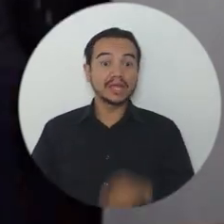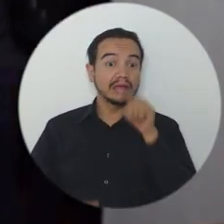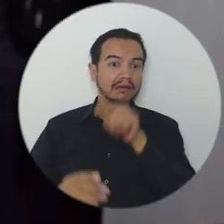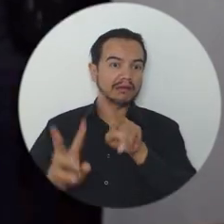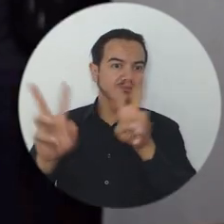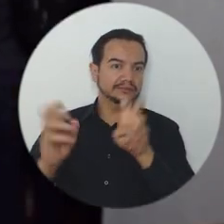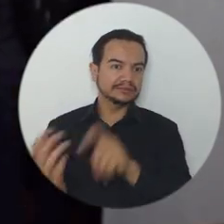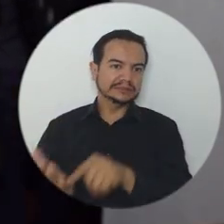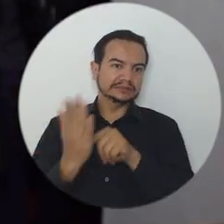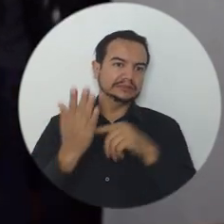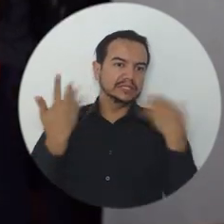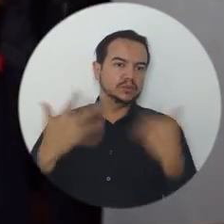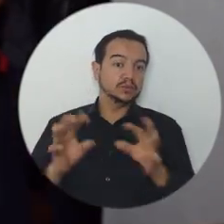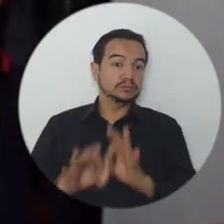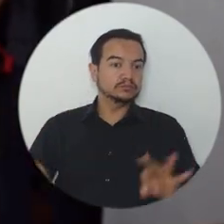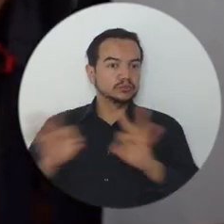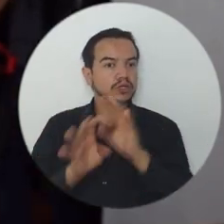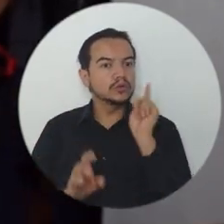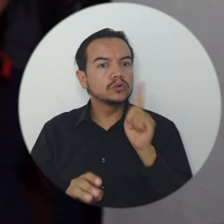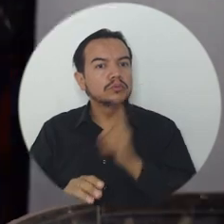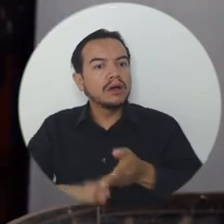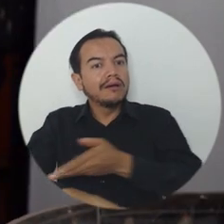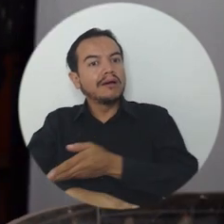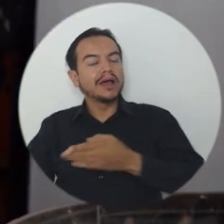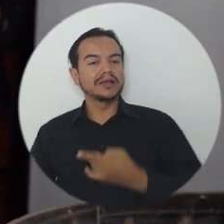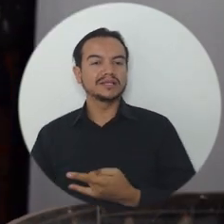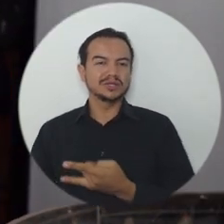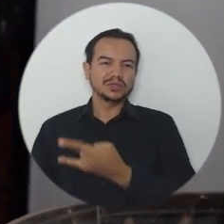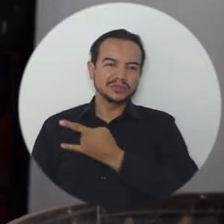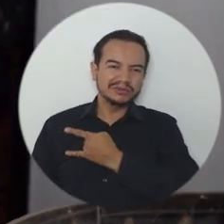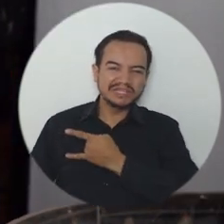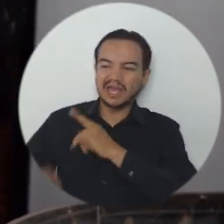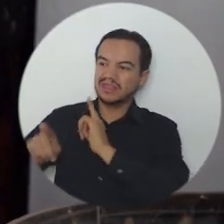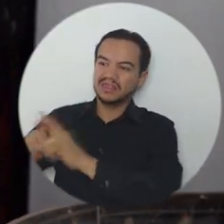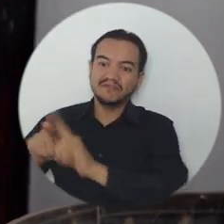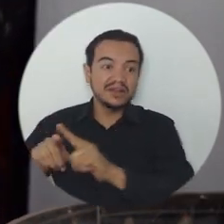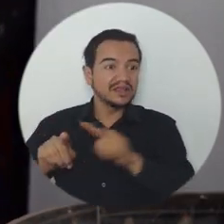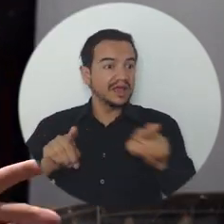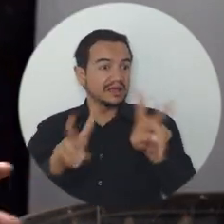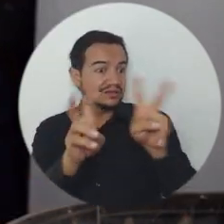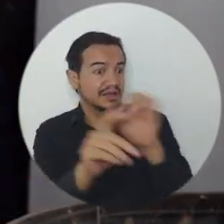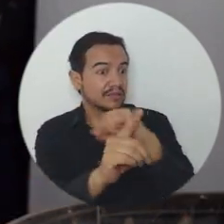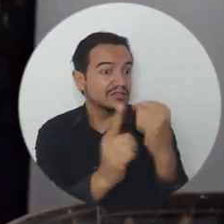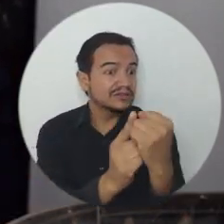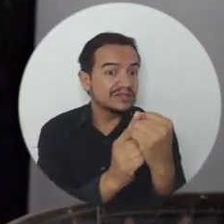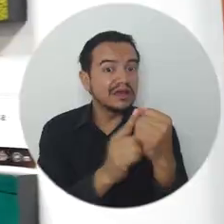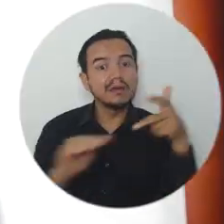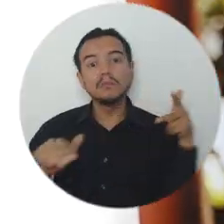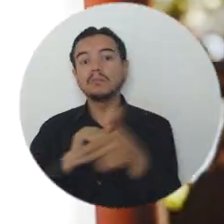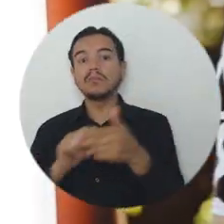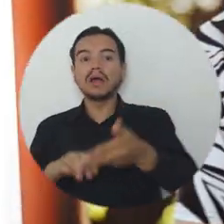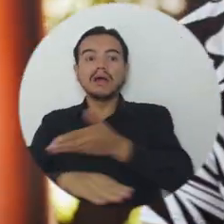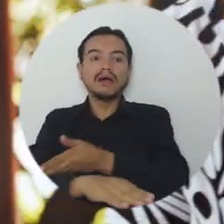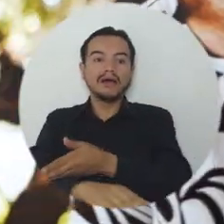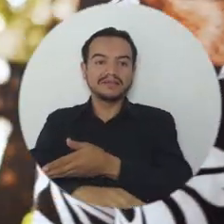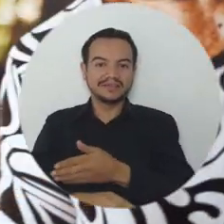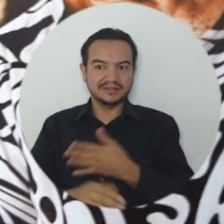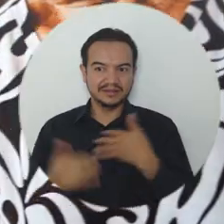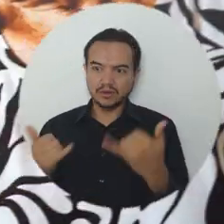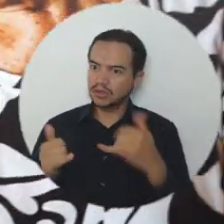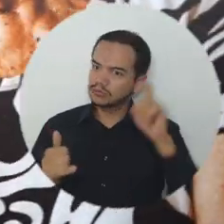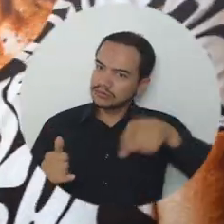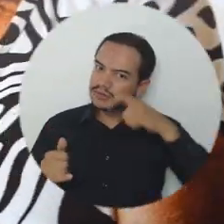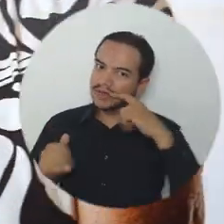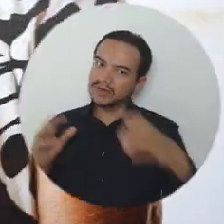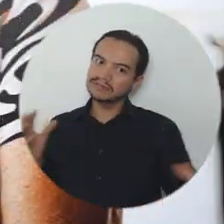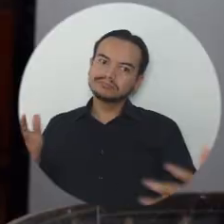interesantes porque el mundo académico a veces ha estado por fuera de estos, de lo social, de lo que está por fuera de la universidad. Esto es innovador y esto es lo